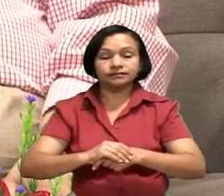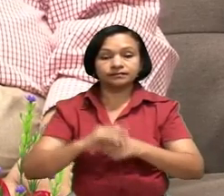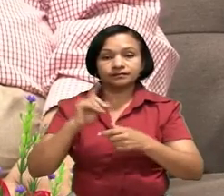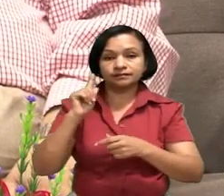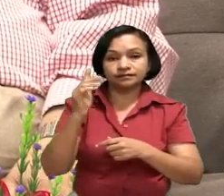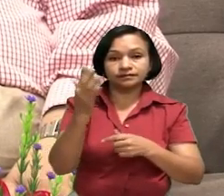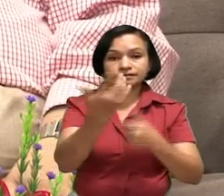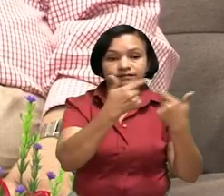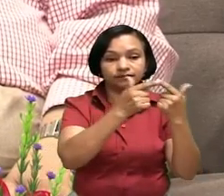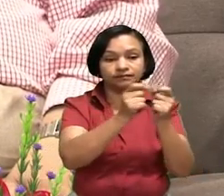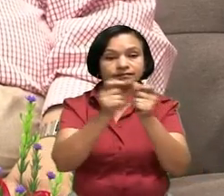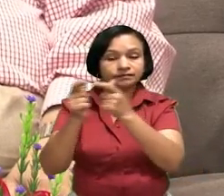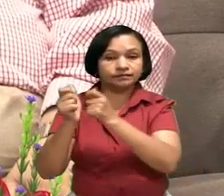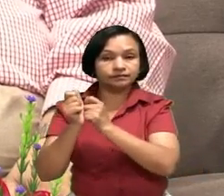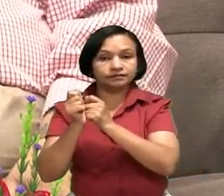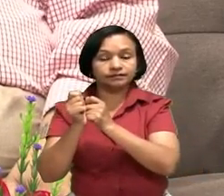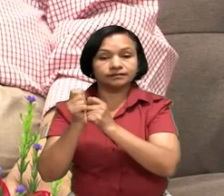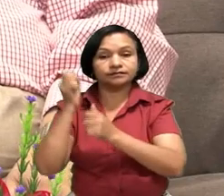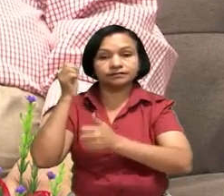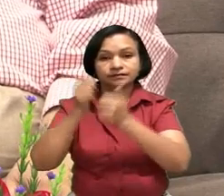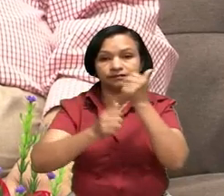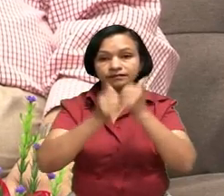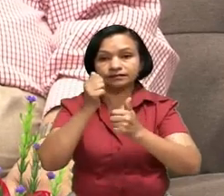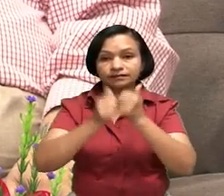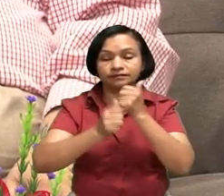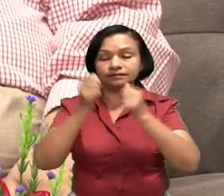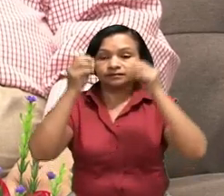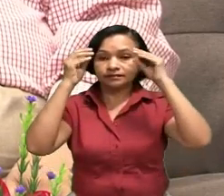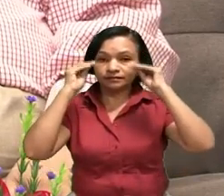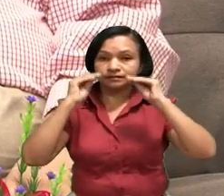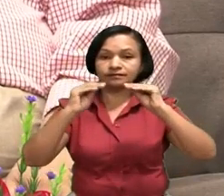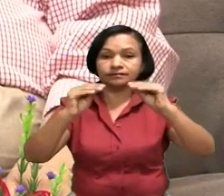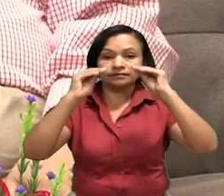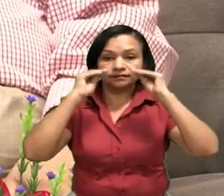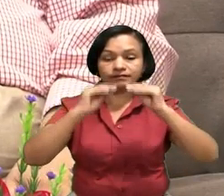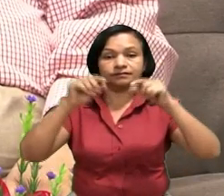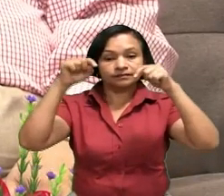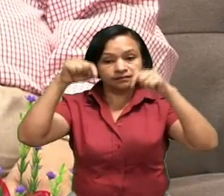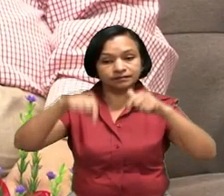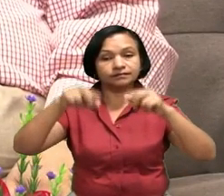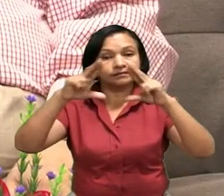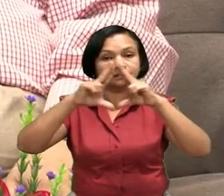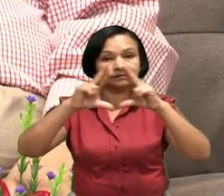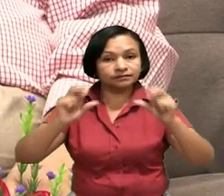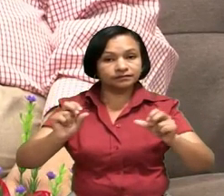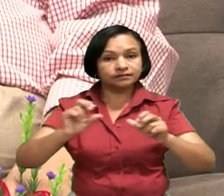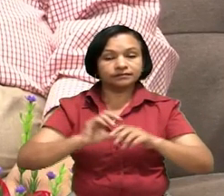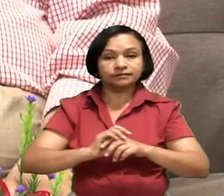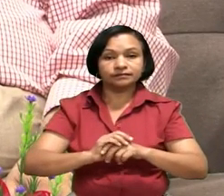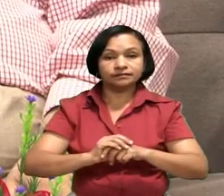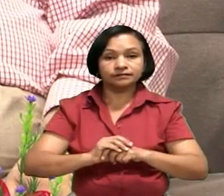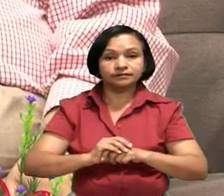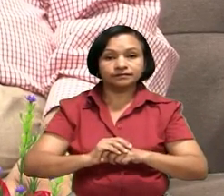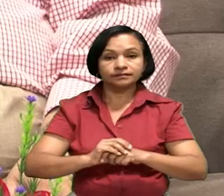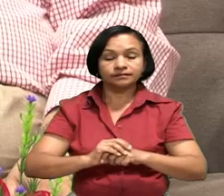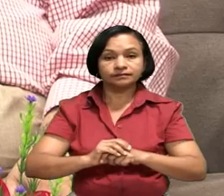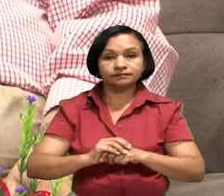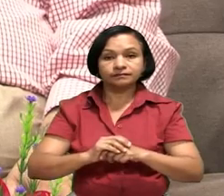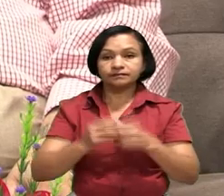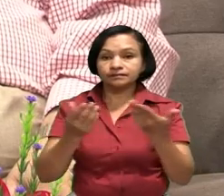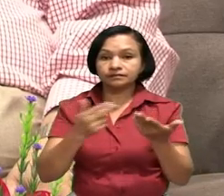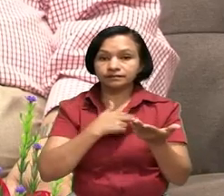los segmentos decir nuestro gran problema es la educación pero pero la